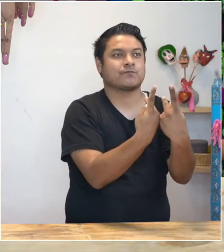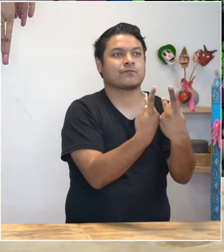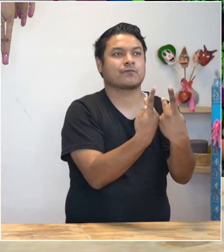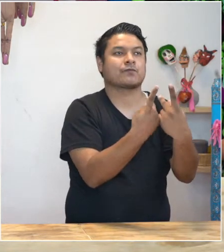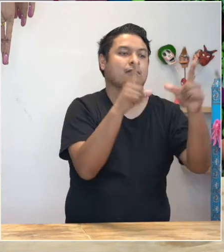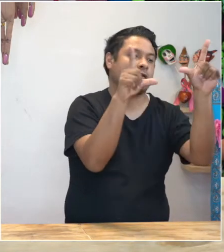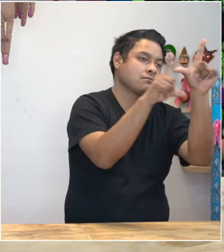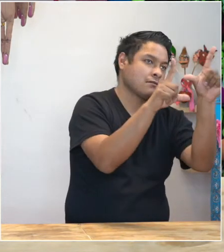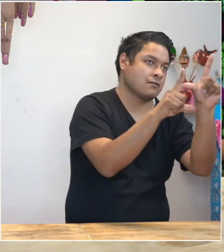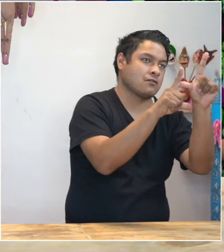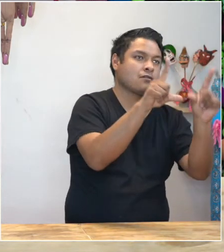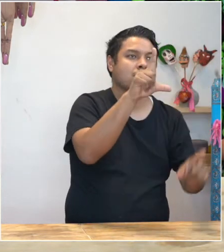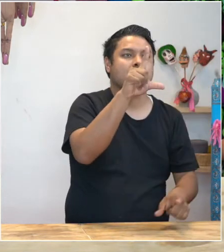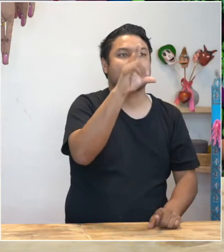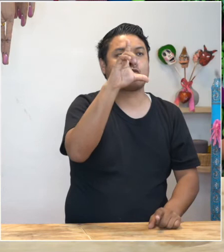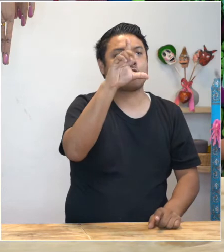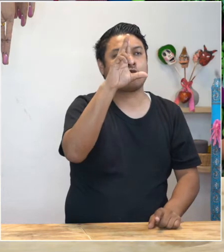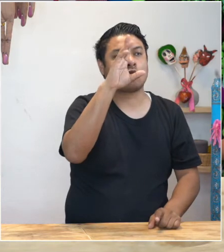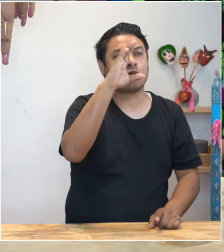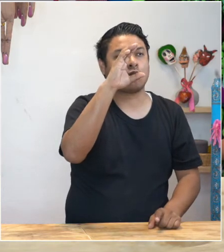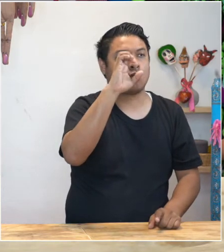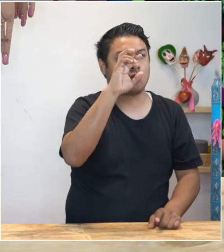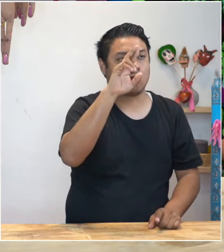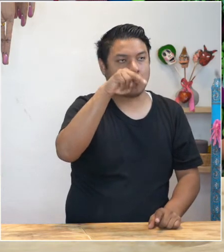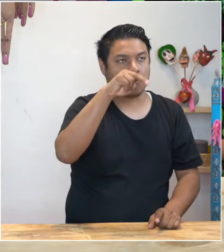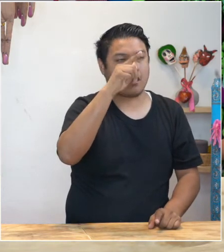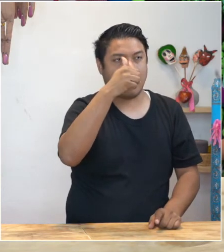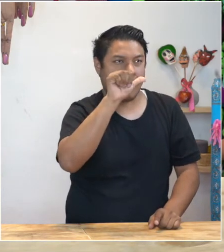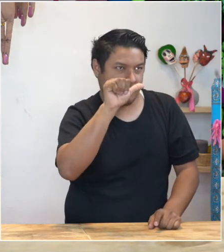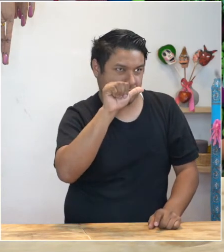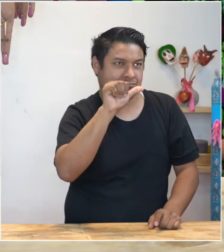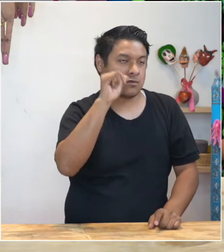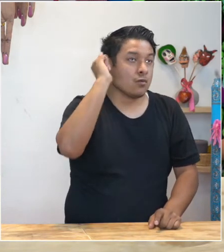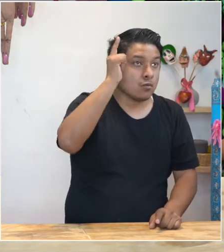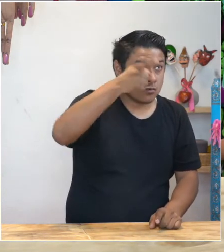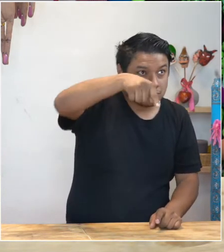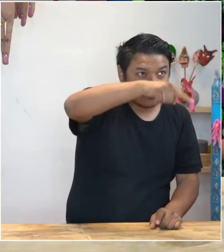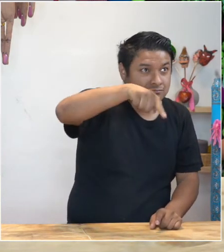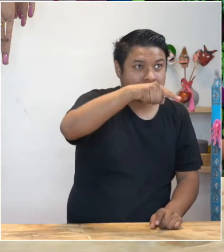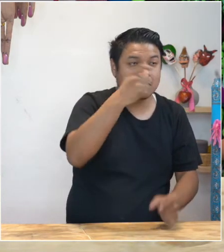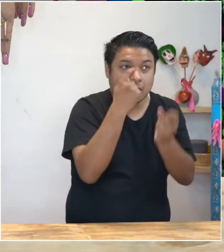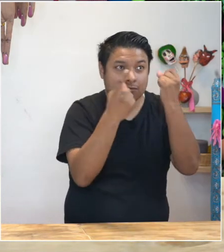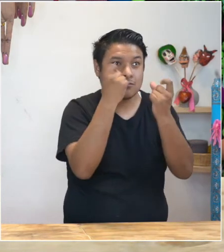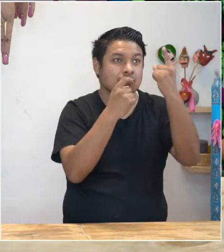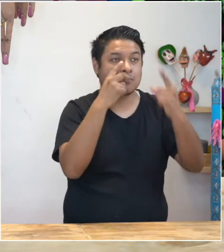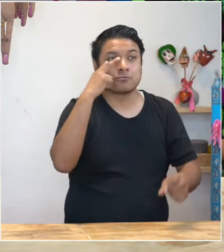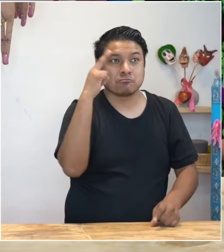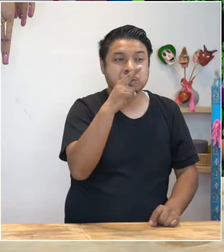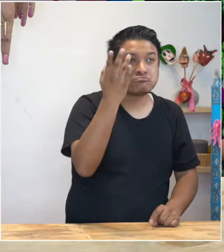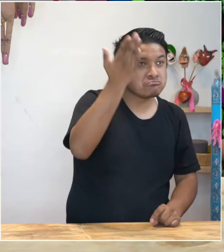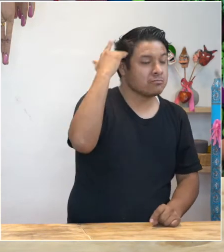bueno, fue algo maravilloso porque ellos se sentían que estaban incluidos, se sentían parte de, sentían que